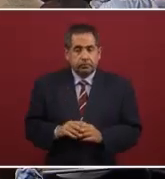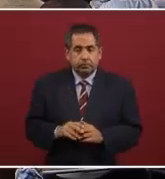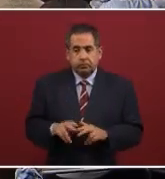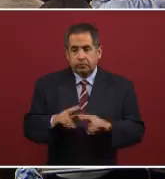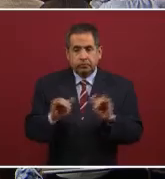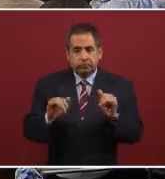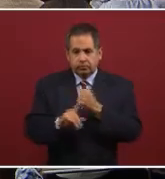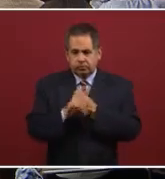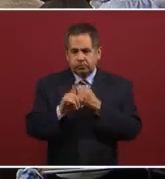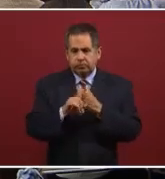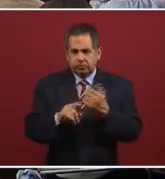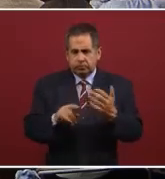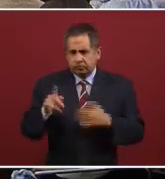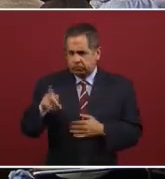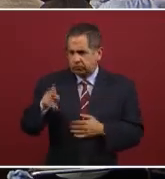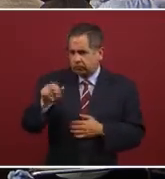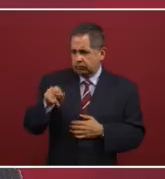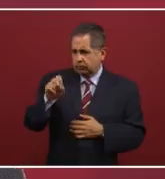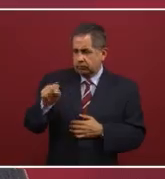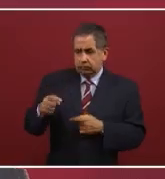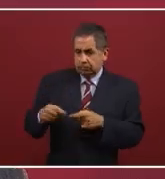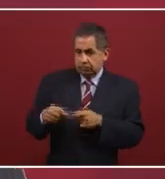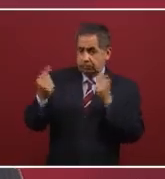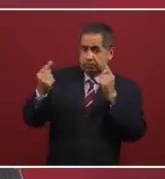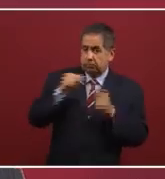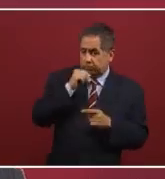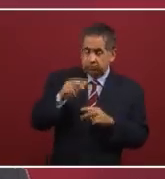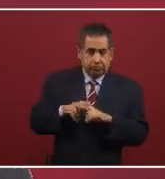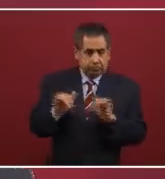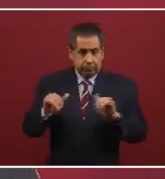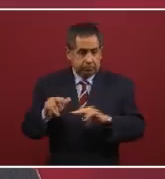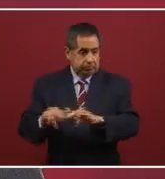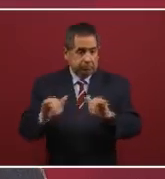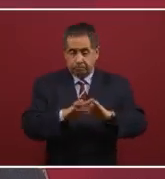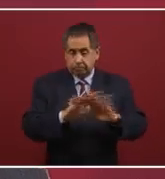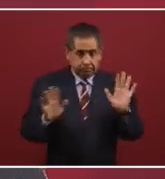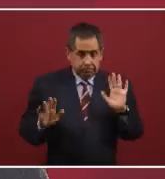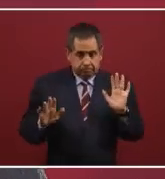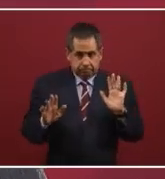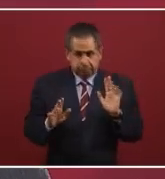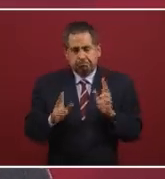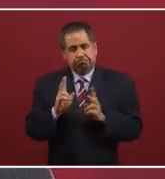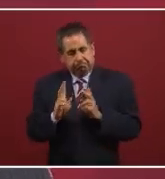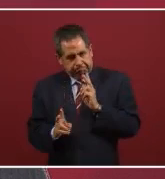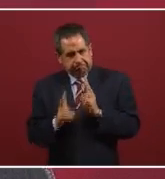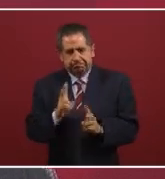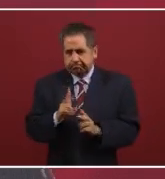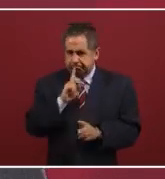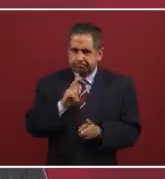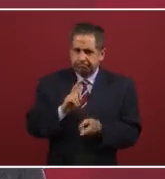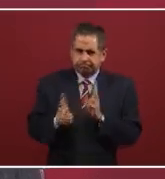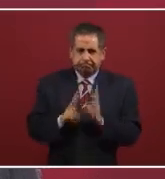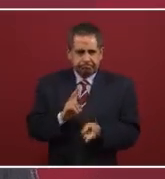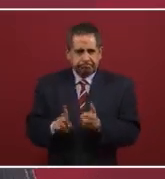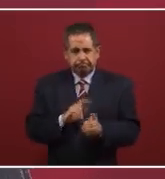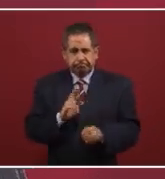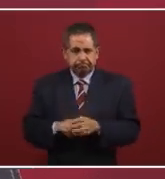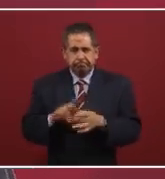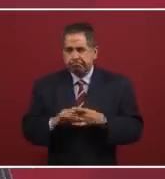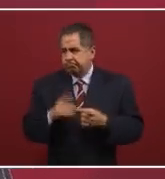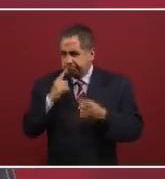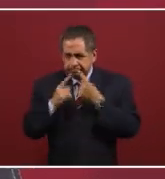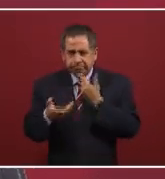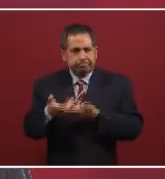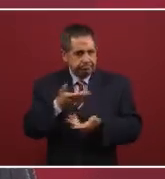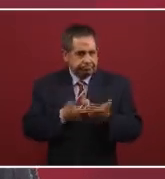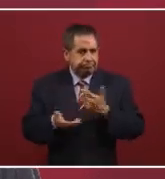ningún problema con Krause, ni con nadie. O sea, estamos aquí